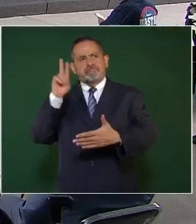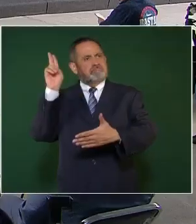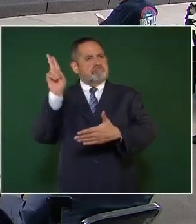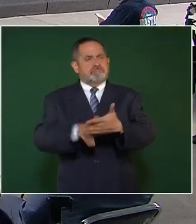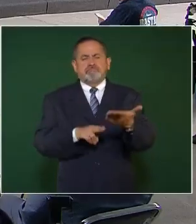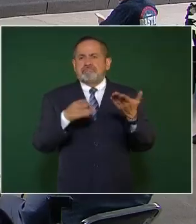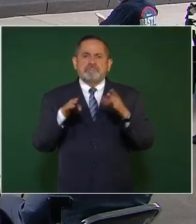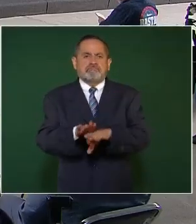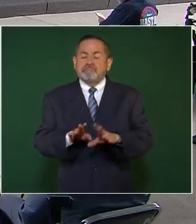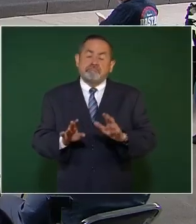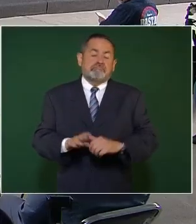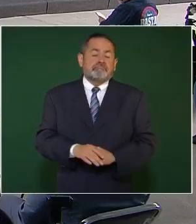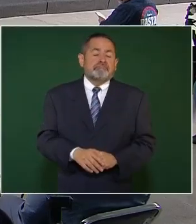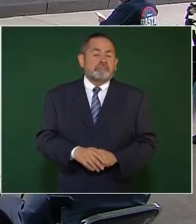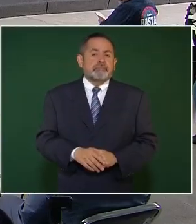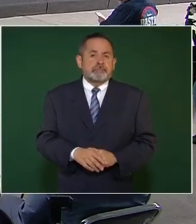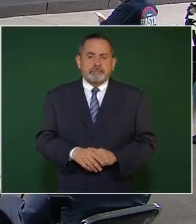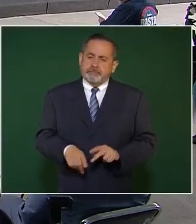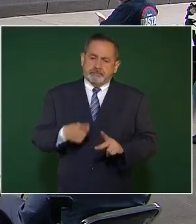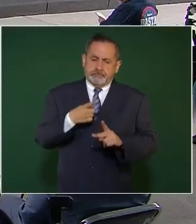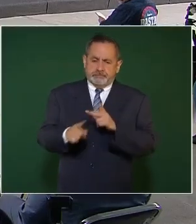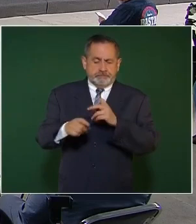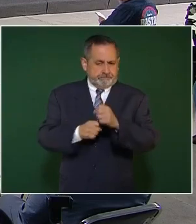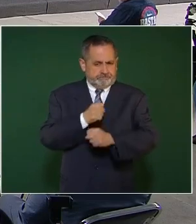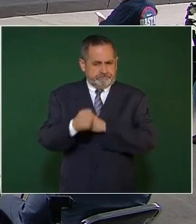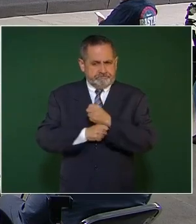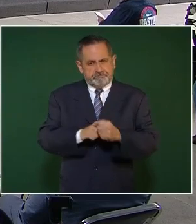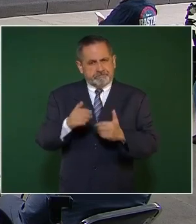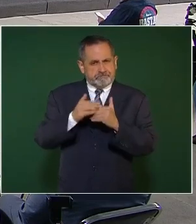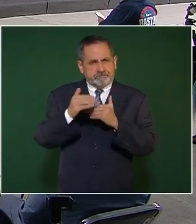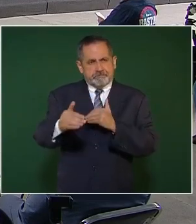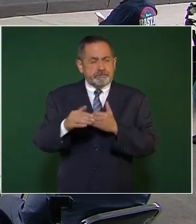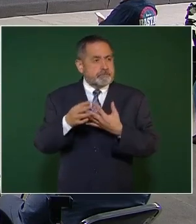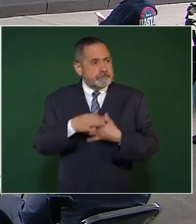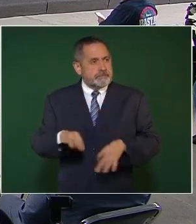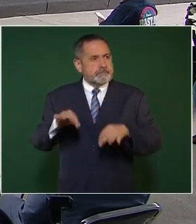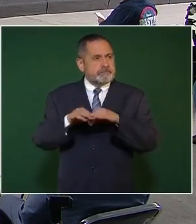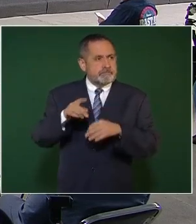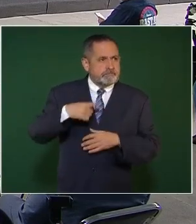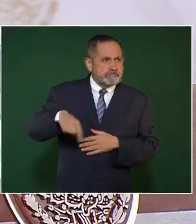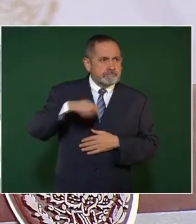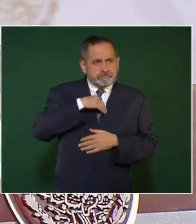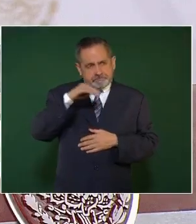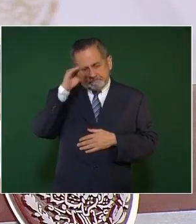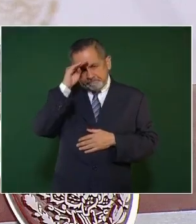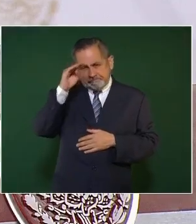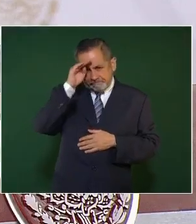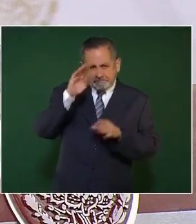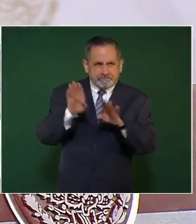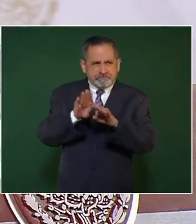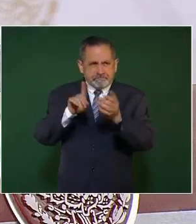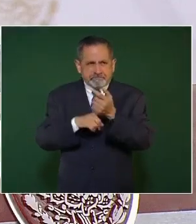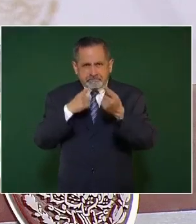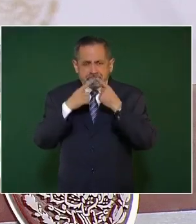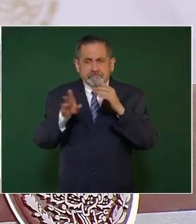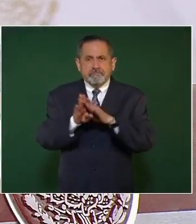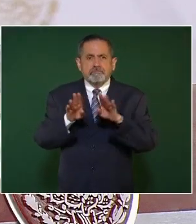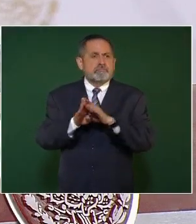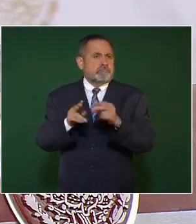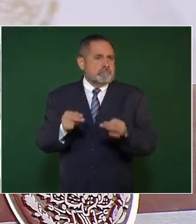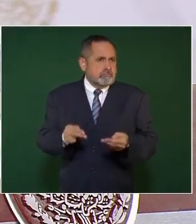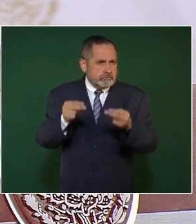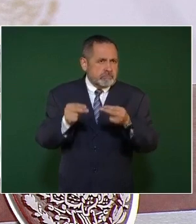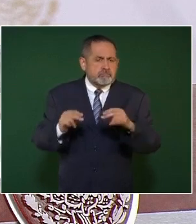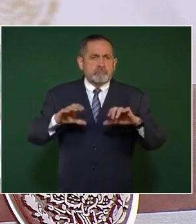inmovilizarla. Estamos arrancando el año y es importante que, como consumidoras y consumidores, estemos atentos a que comercios y